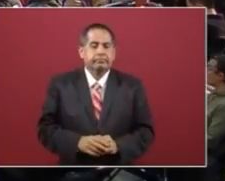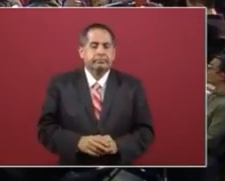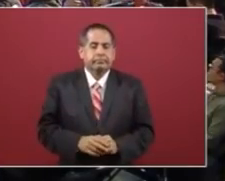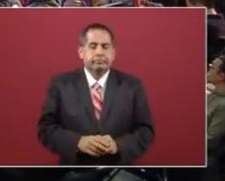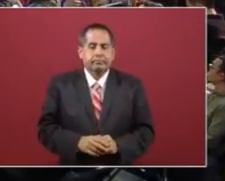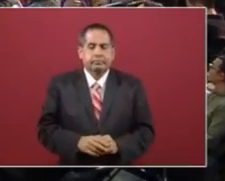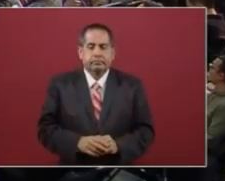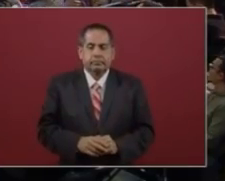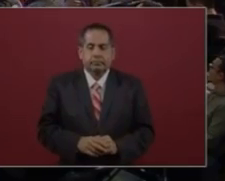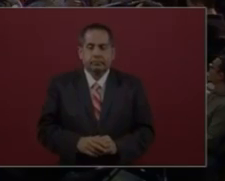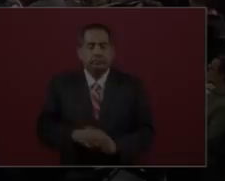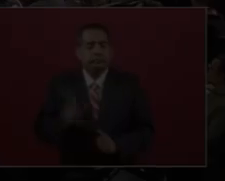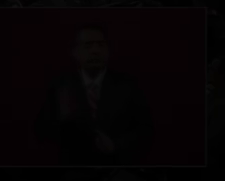verónica torres lizama notimex